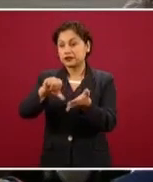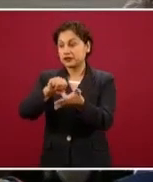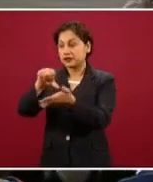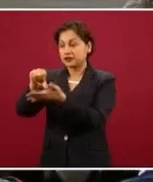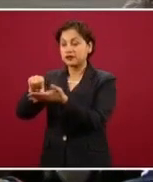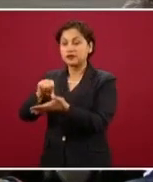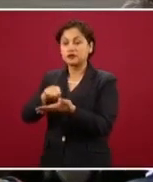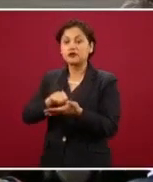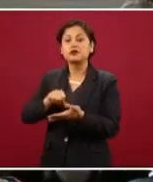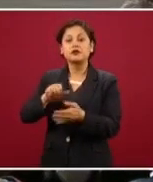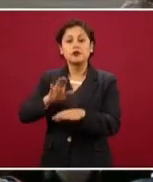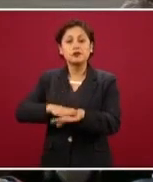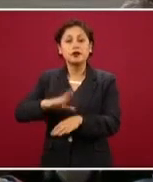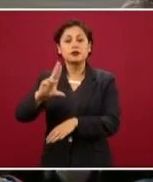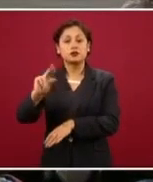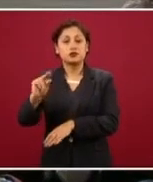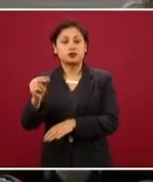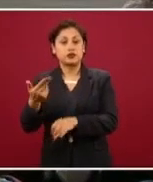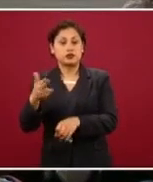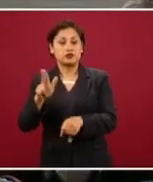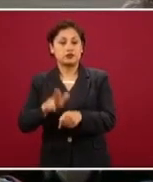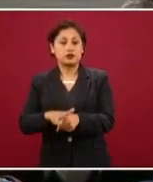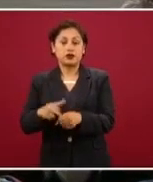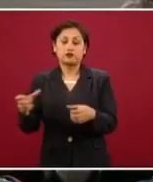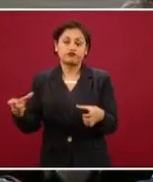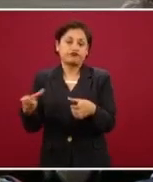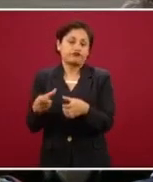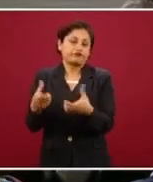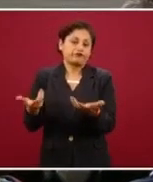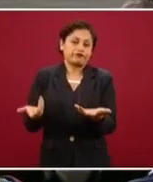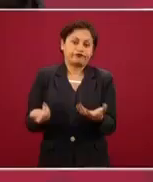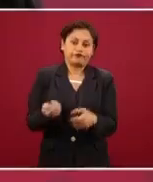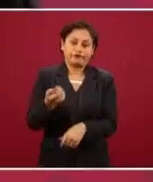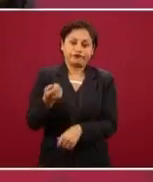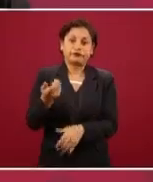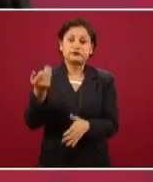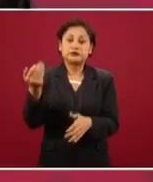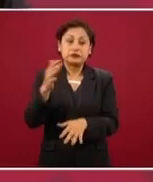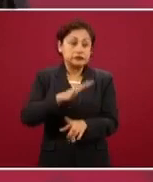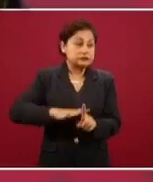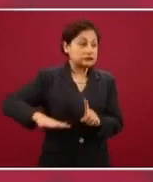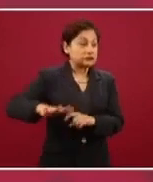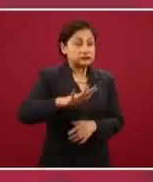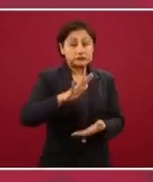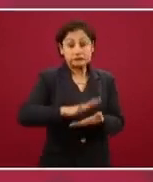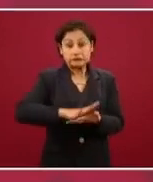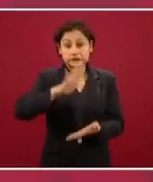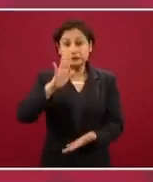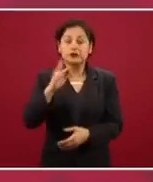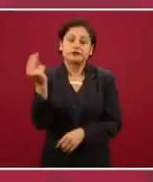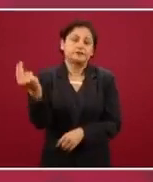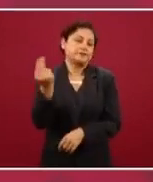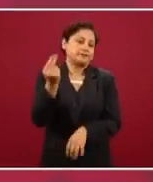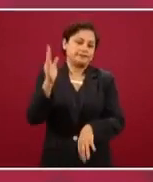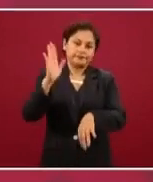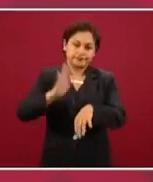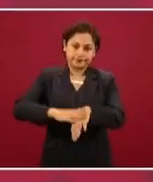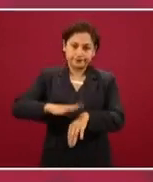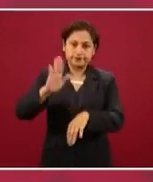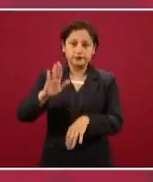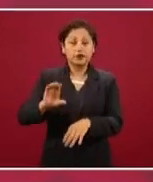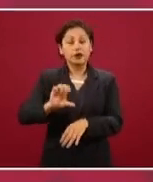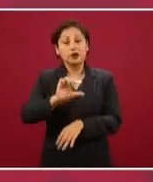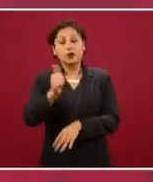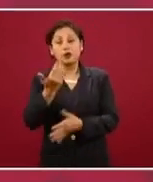hospitales, entonces necesitamos más. Ahora, con el plan de